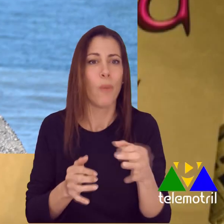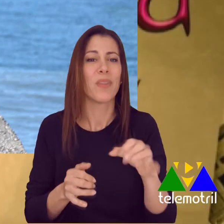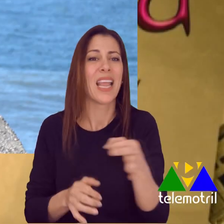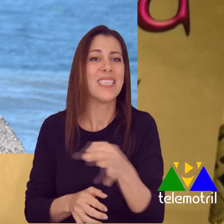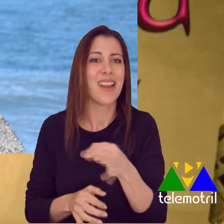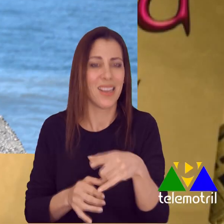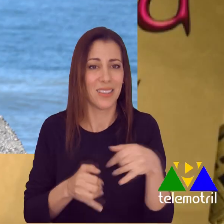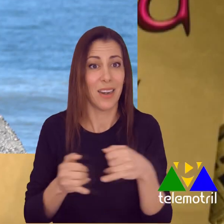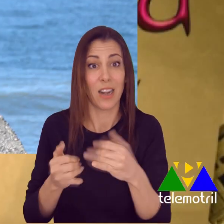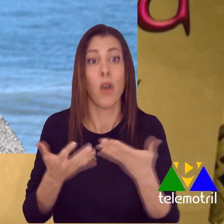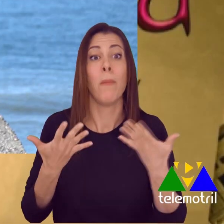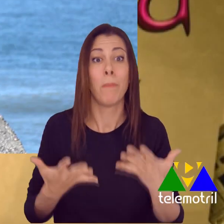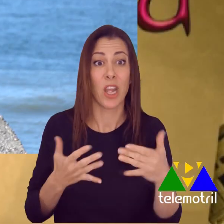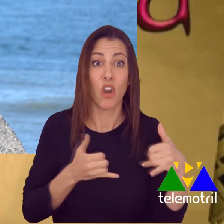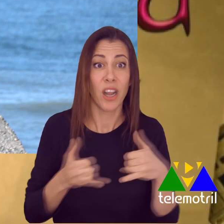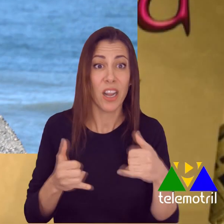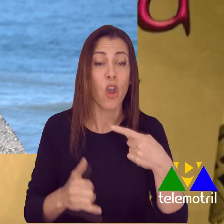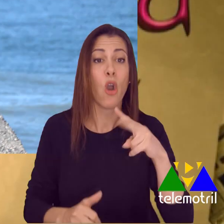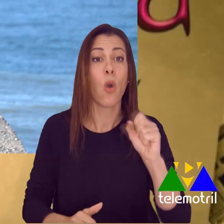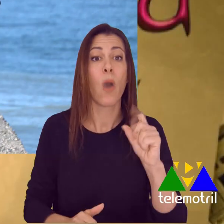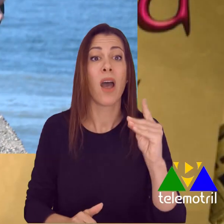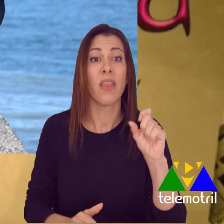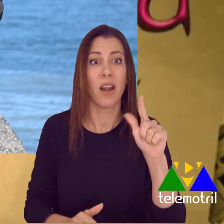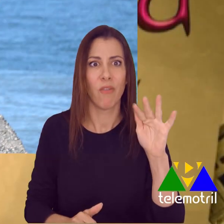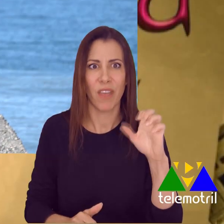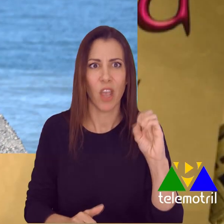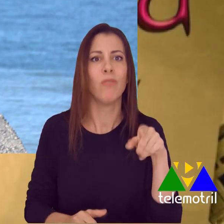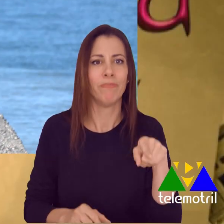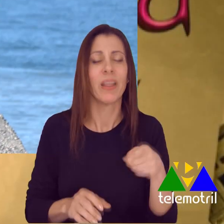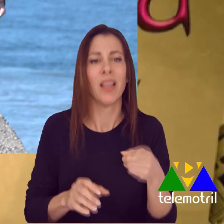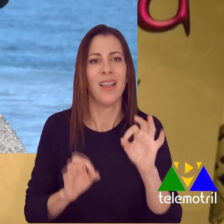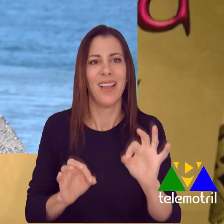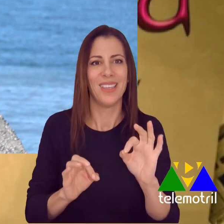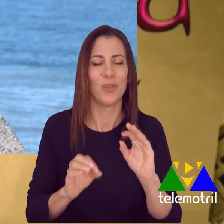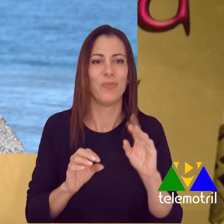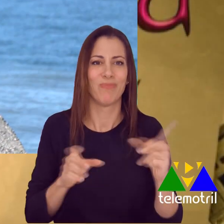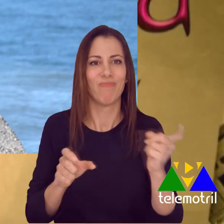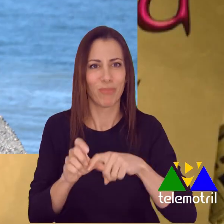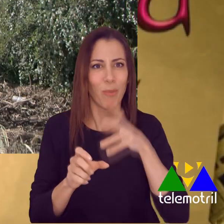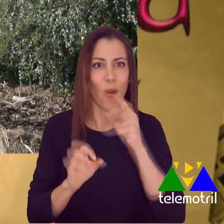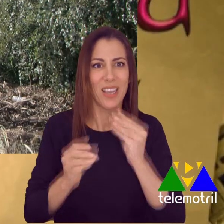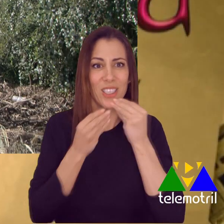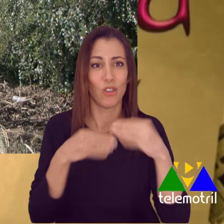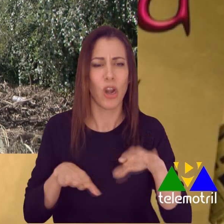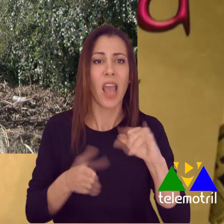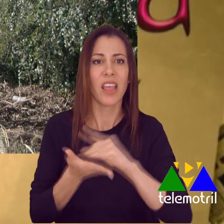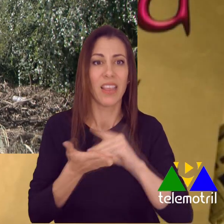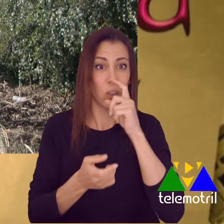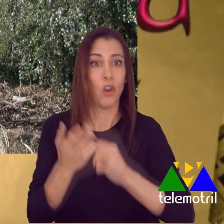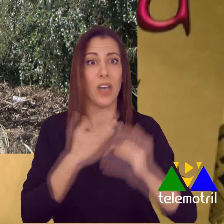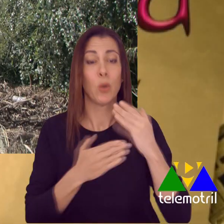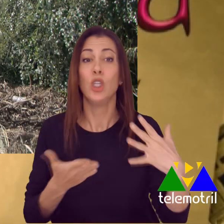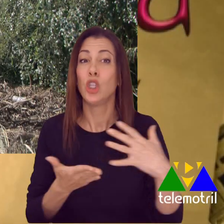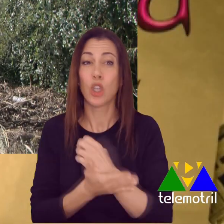es que el río Guadalfeo ha formado parte de la historia y tenemos datos antiguos, es decir, todos los márgenes del